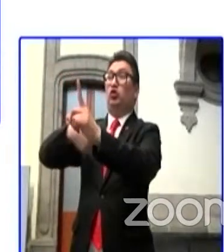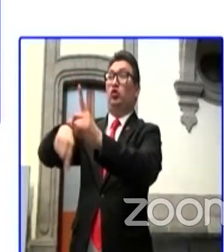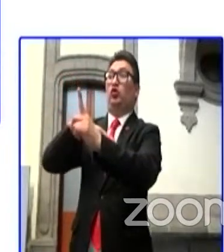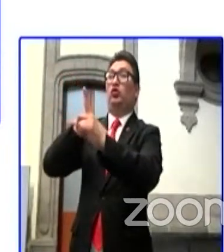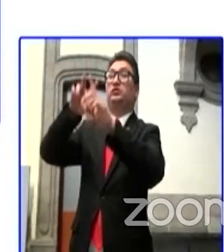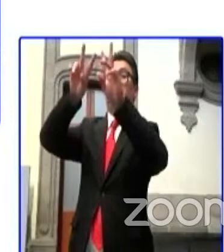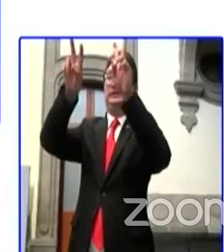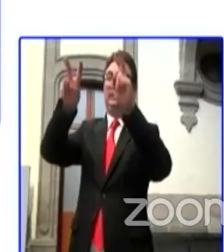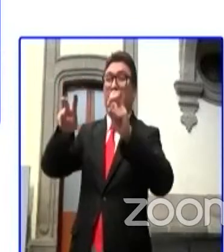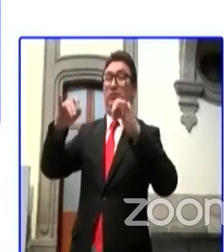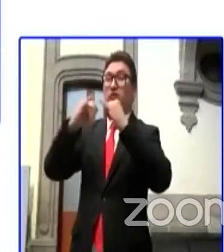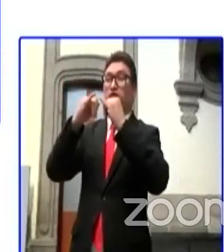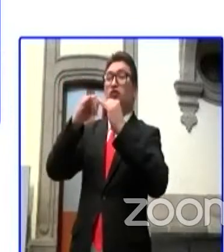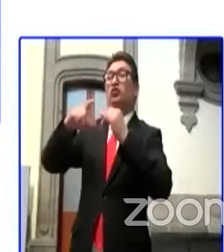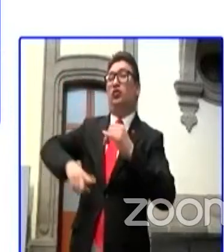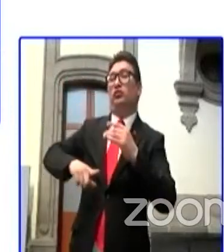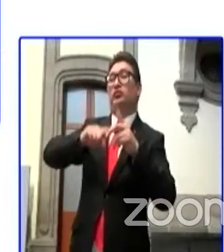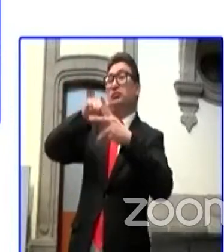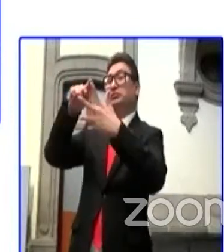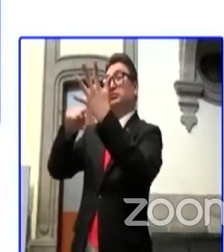transversalidad. Gracias.